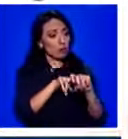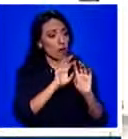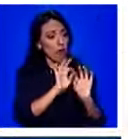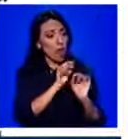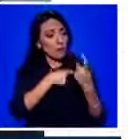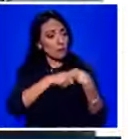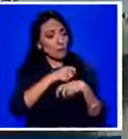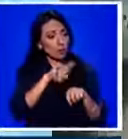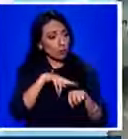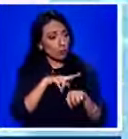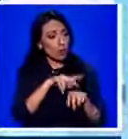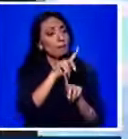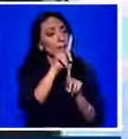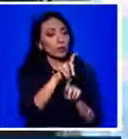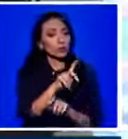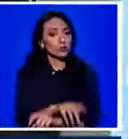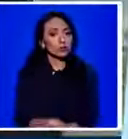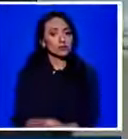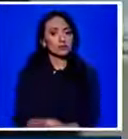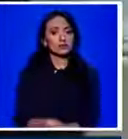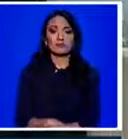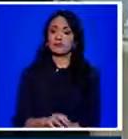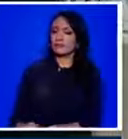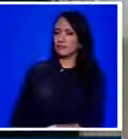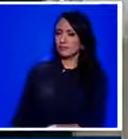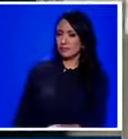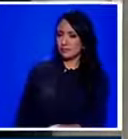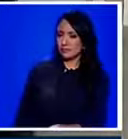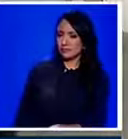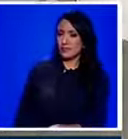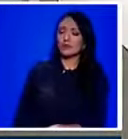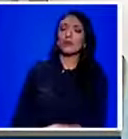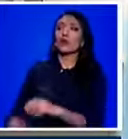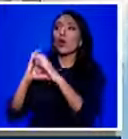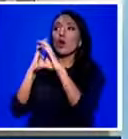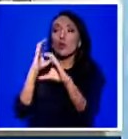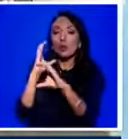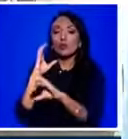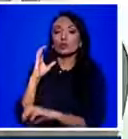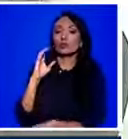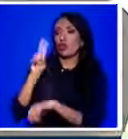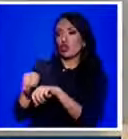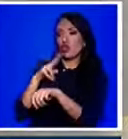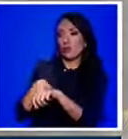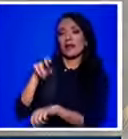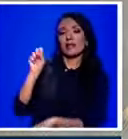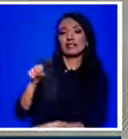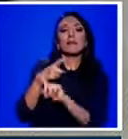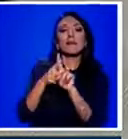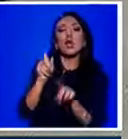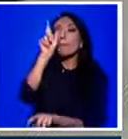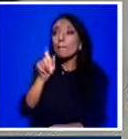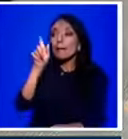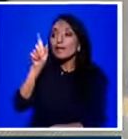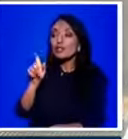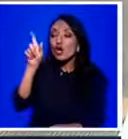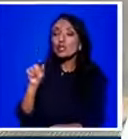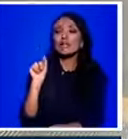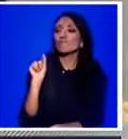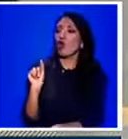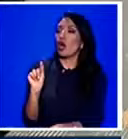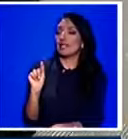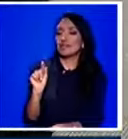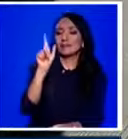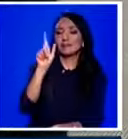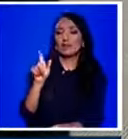¿Hay venta de boletos? Los buses, las frecuencias están normales. Lo que no hay mucho pasajero por el temor esto que estamos viviendo. La gente